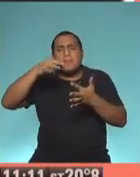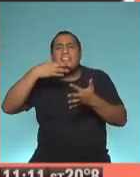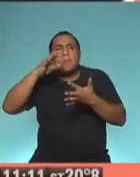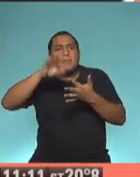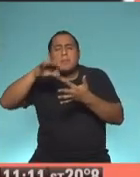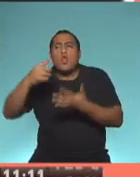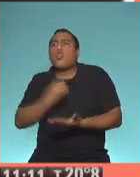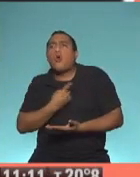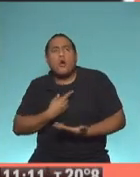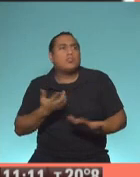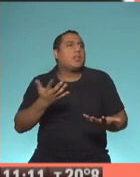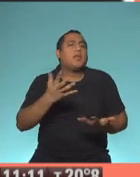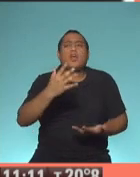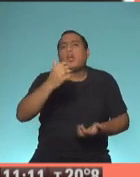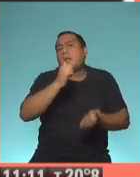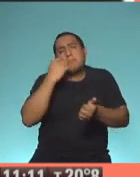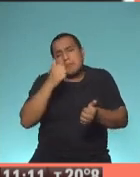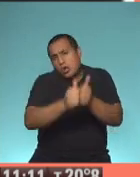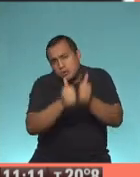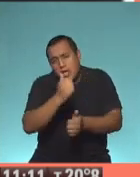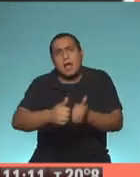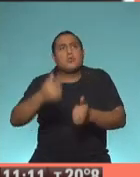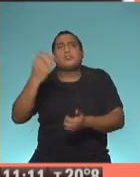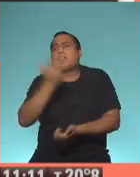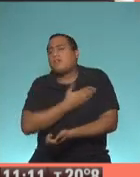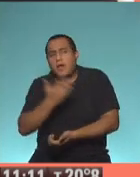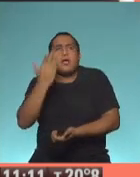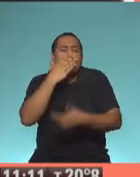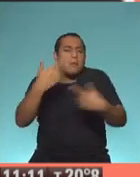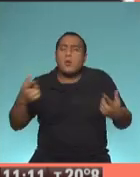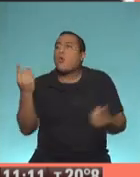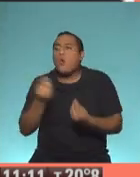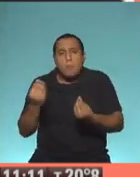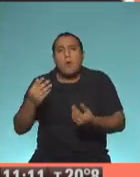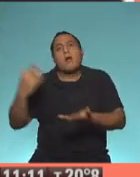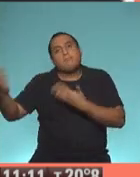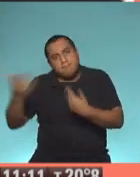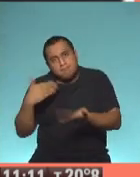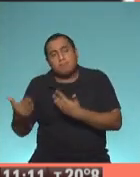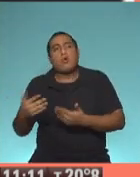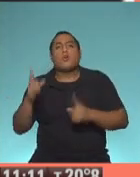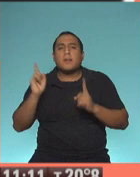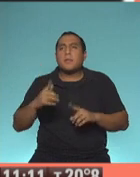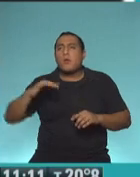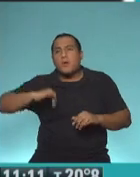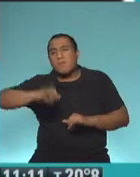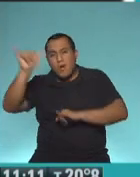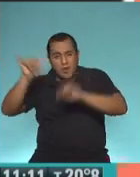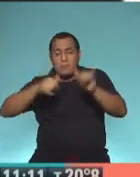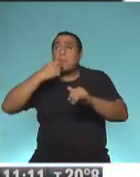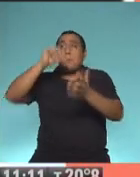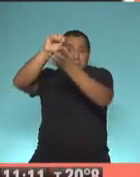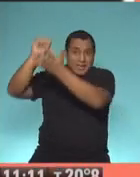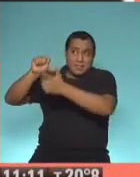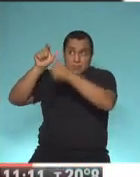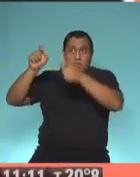de Córdoba, de Rosario, de Mendoza, etcétera. Que se protejan los vuelos, vos hablaste de los vuelos, es muy importante que vuelvan los argentinos, y